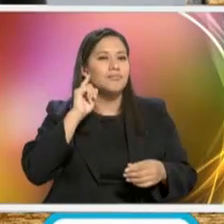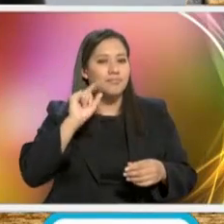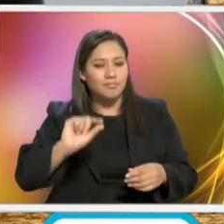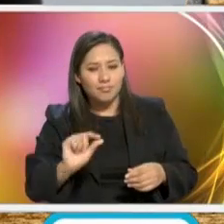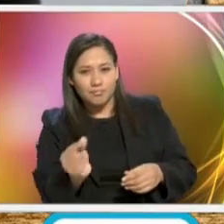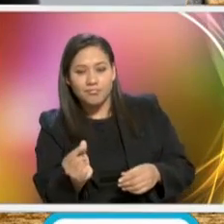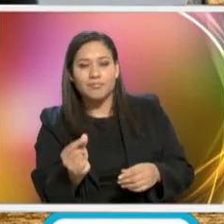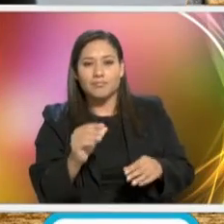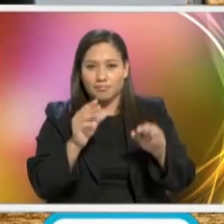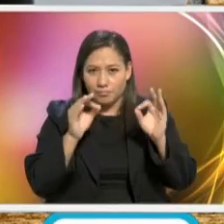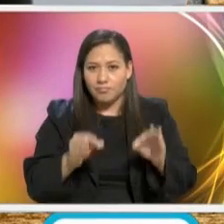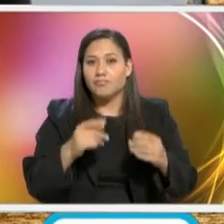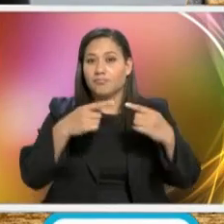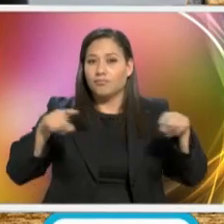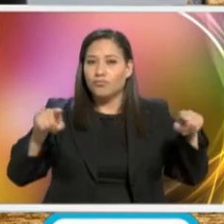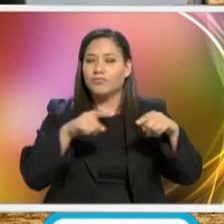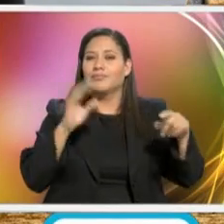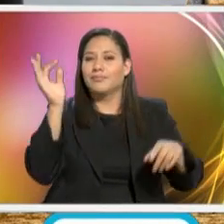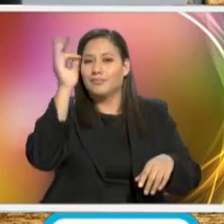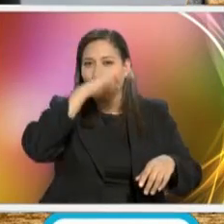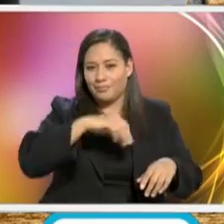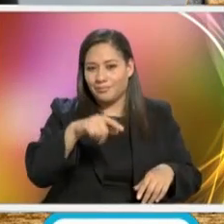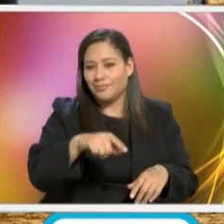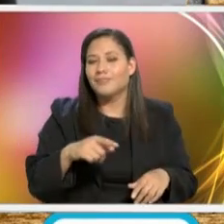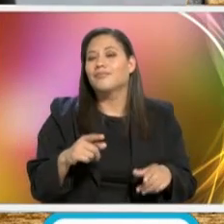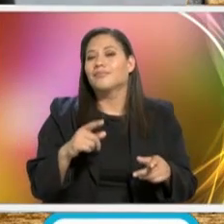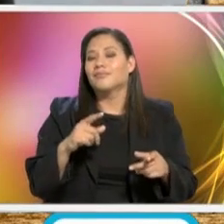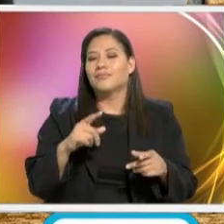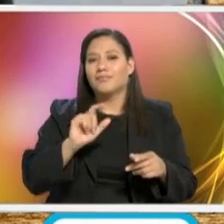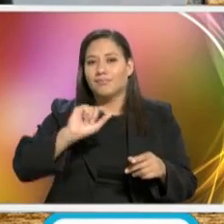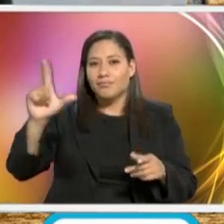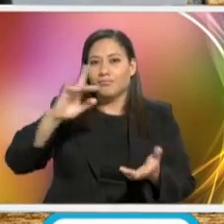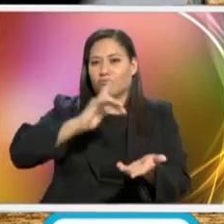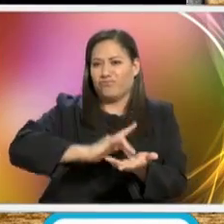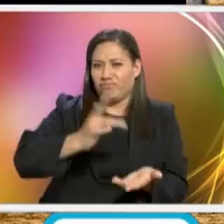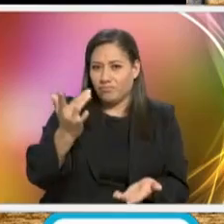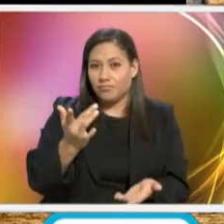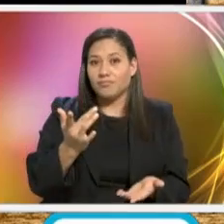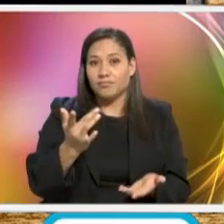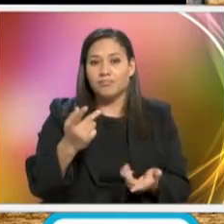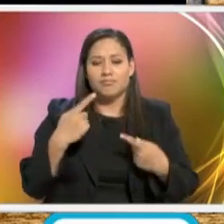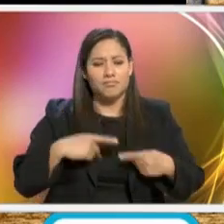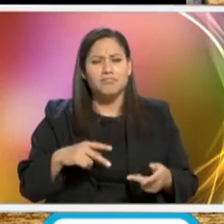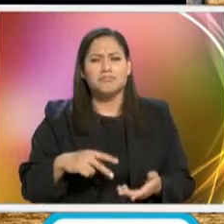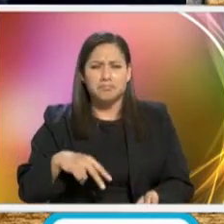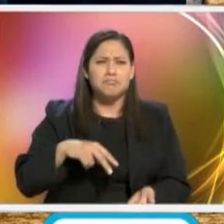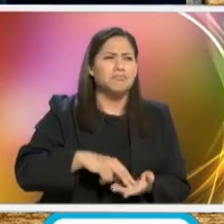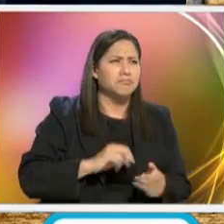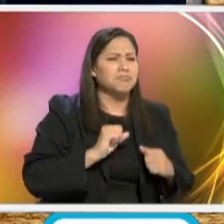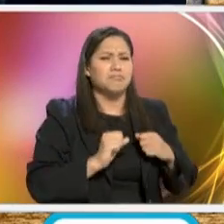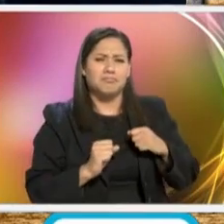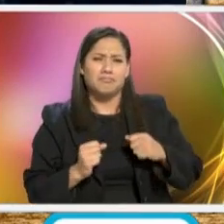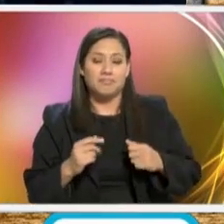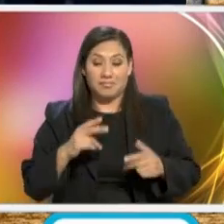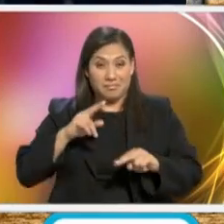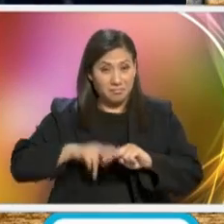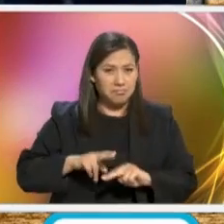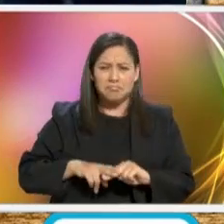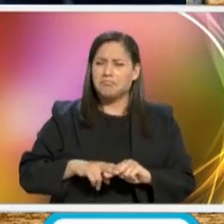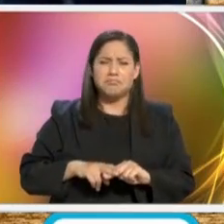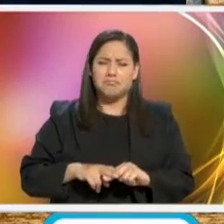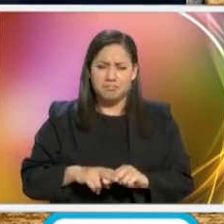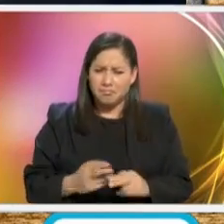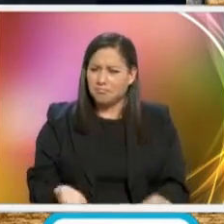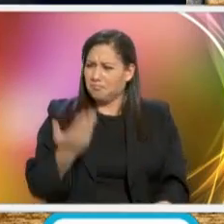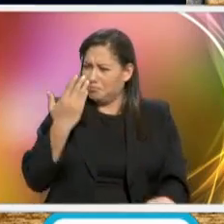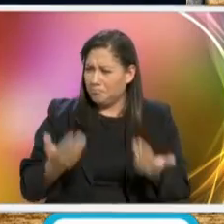versión, la versión en vivo de música ligera, el famoso Gracias Totales, pues la gente se para a bailar, ¿no? ¿Quién se queda Claro. sentado con Y esa tú dime de canción? qué trata